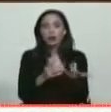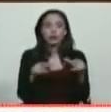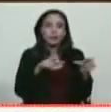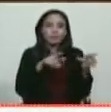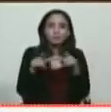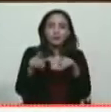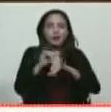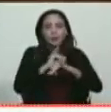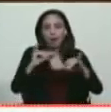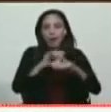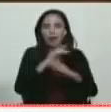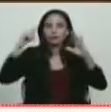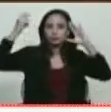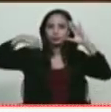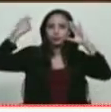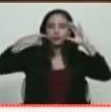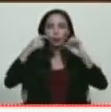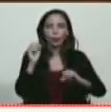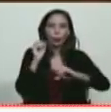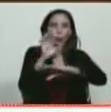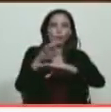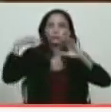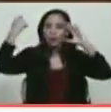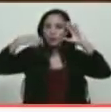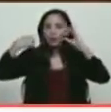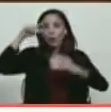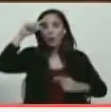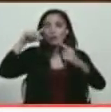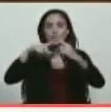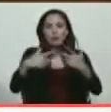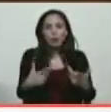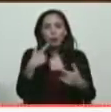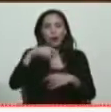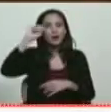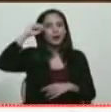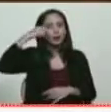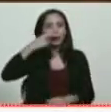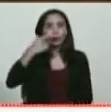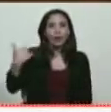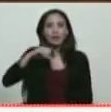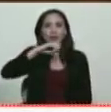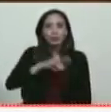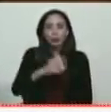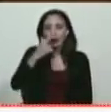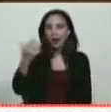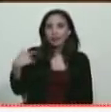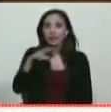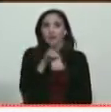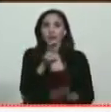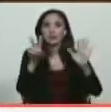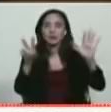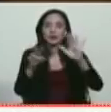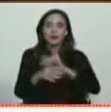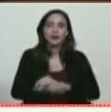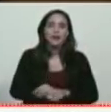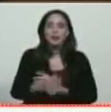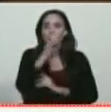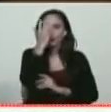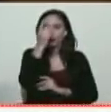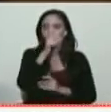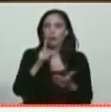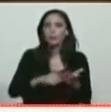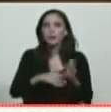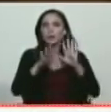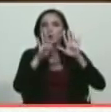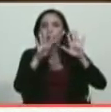finalizar la proyección de un documental que busca, por supuesto, el recuento, ¿no?, de lo que fue la rebelión popular del 27